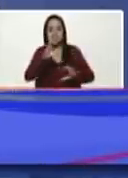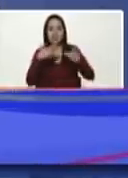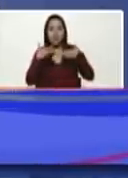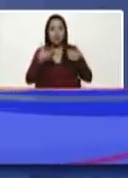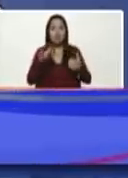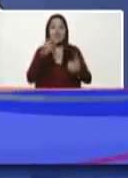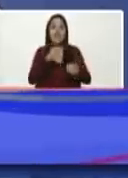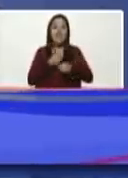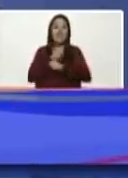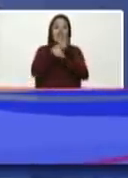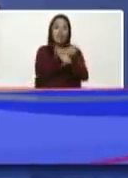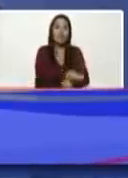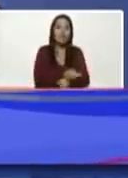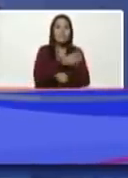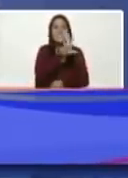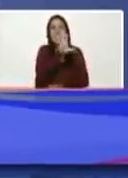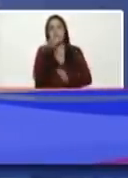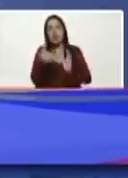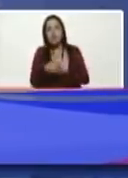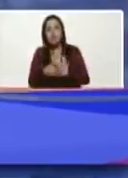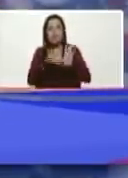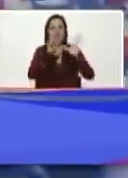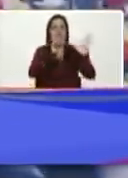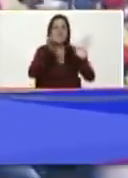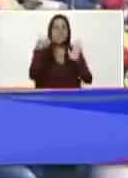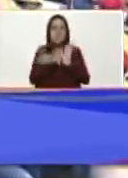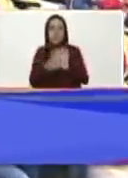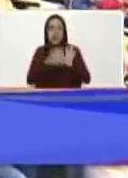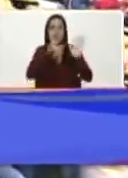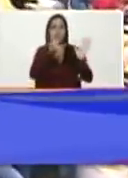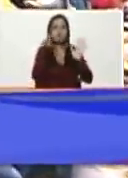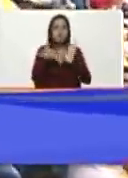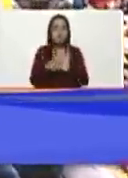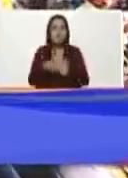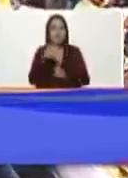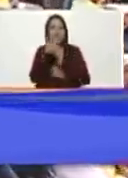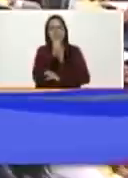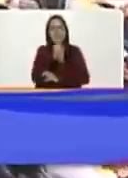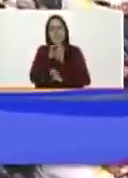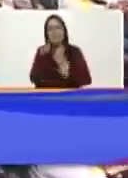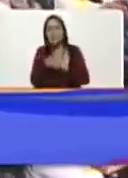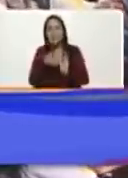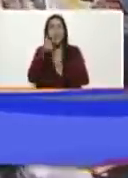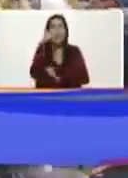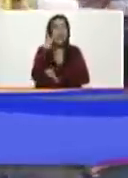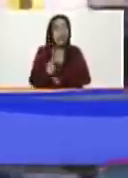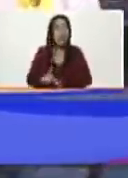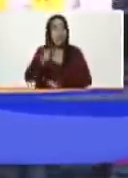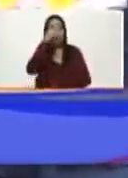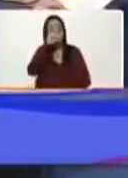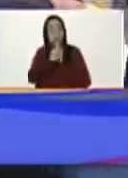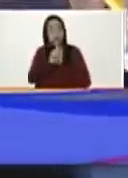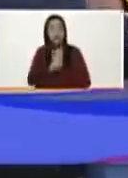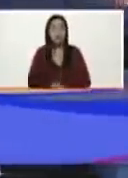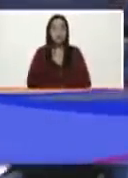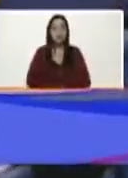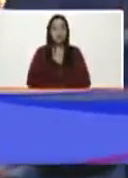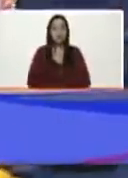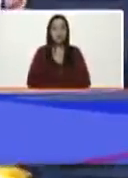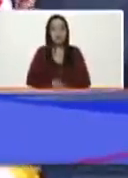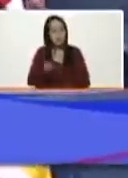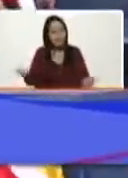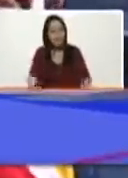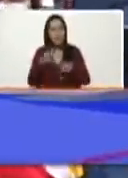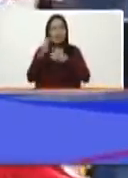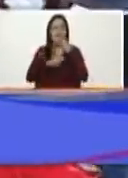estemos graduando 5.000, 6.000, 8.000, 10.000 por año. Alvarado, vamos a hacerlo.